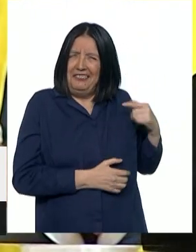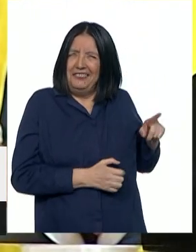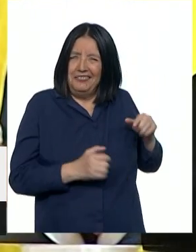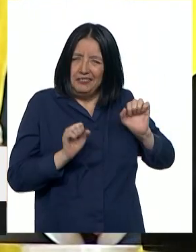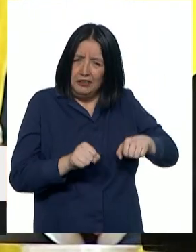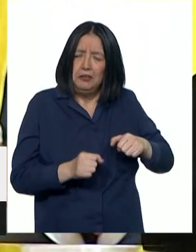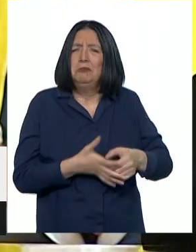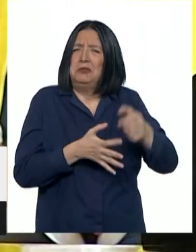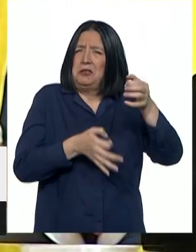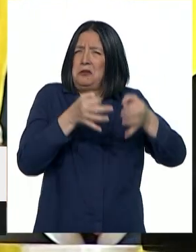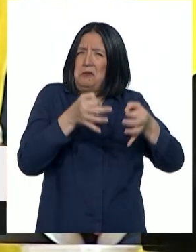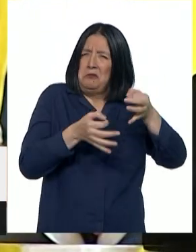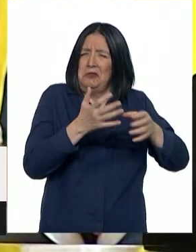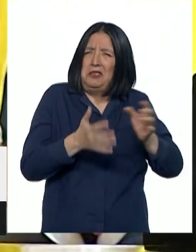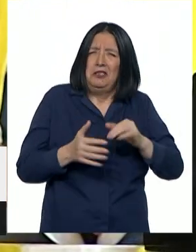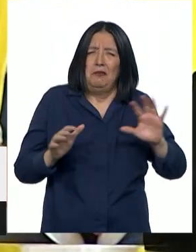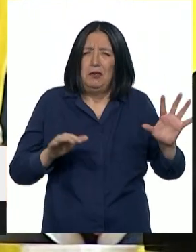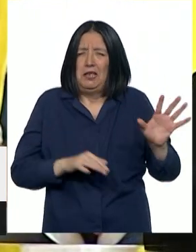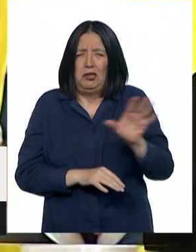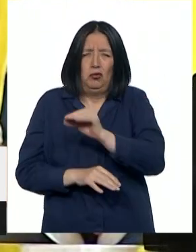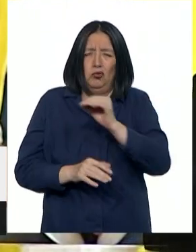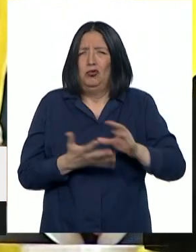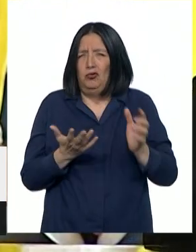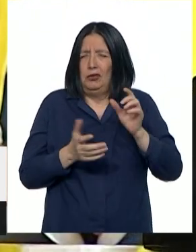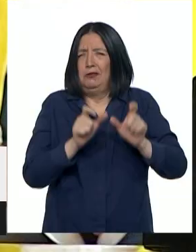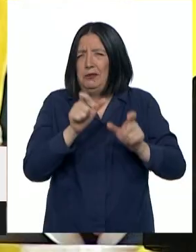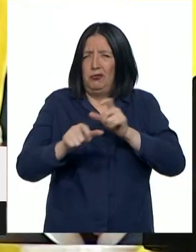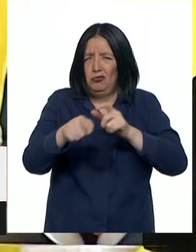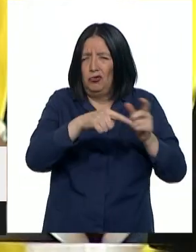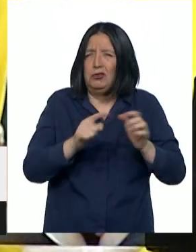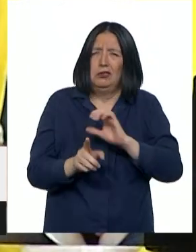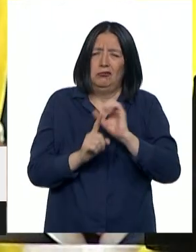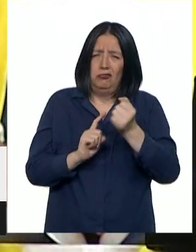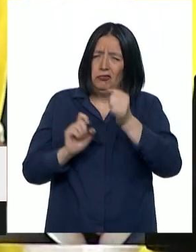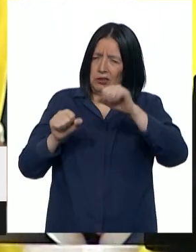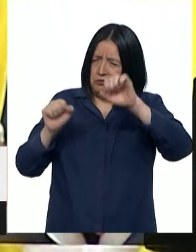por una justicia social. Claro que sí.